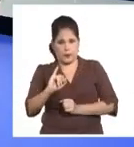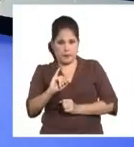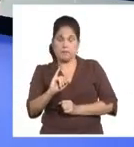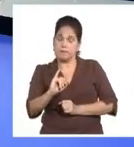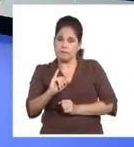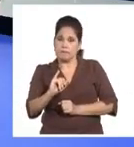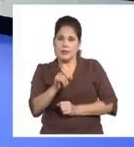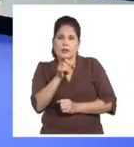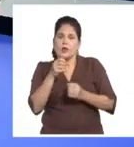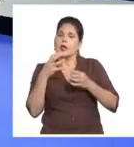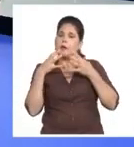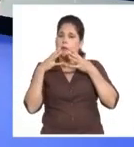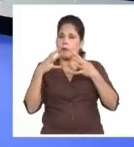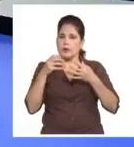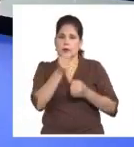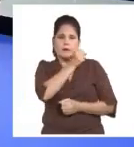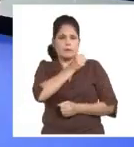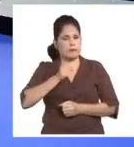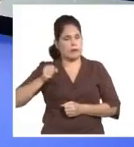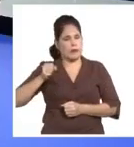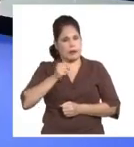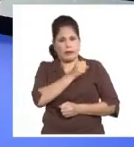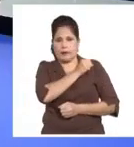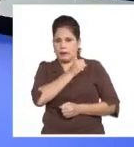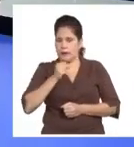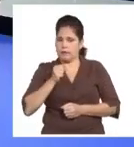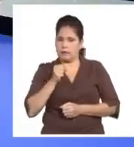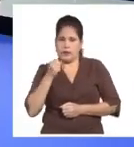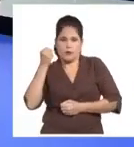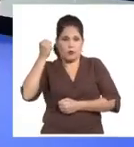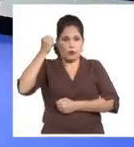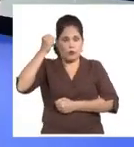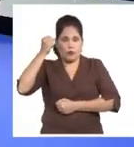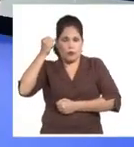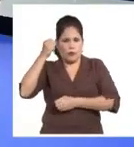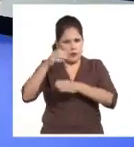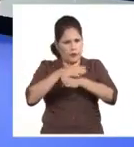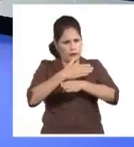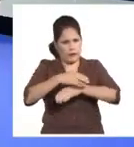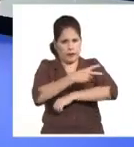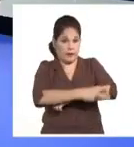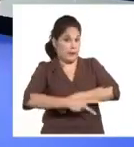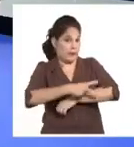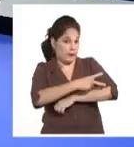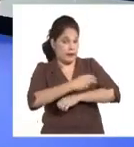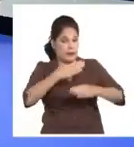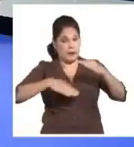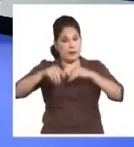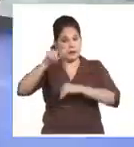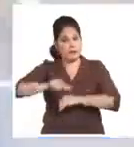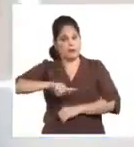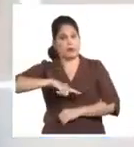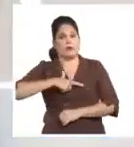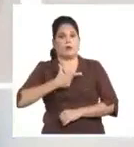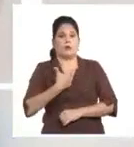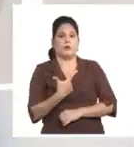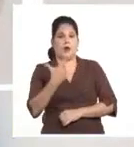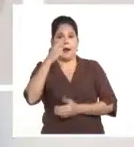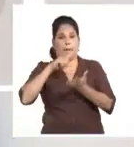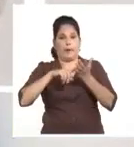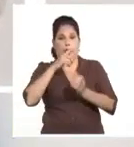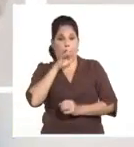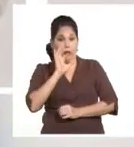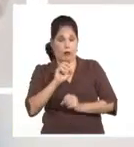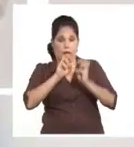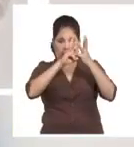versátil representante de la música cubana, quien llevó el sabor sonero a diferentes latitudes. El ministro de Cultura, Alpidio Alonso Grau, desde la